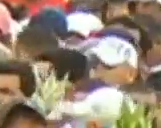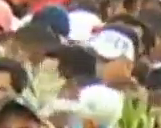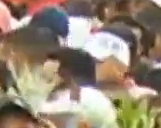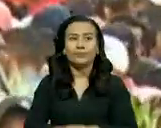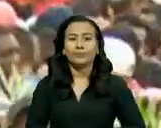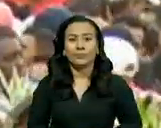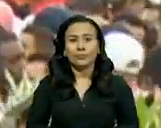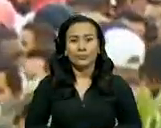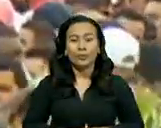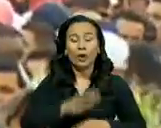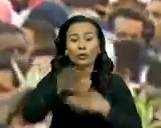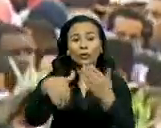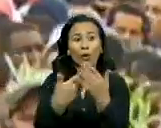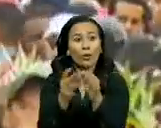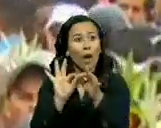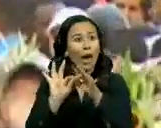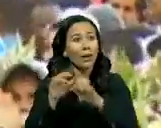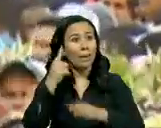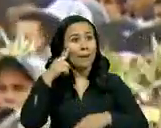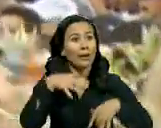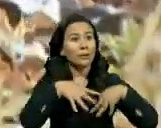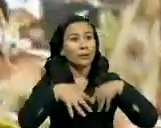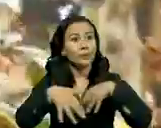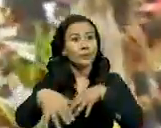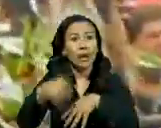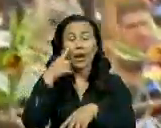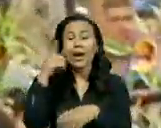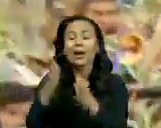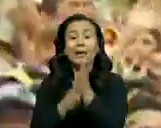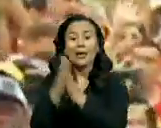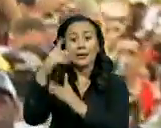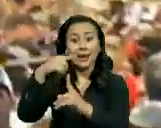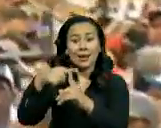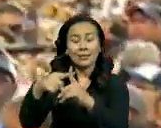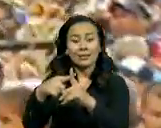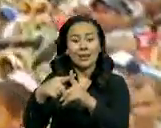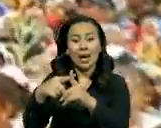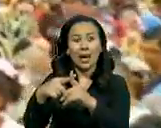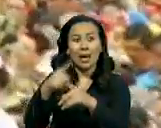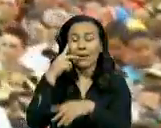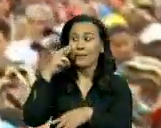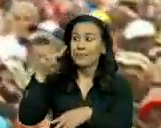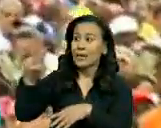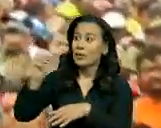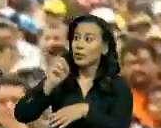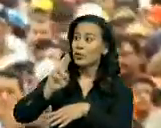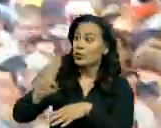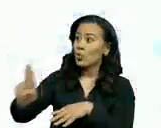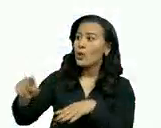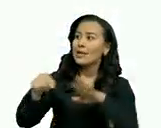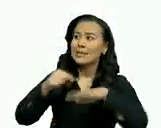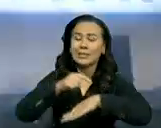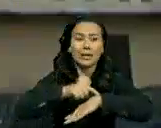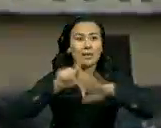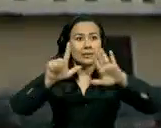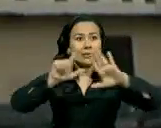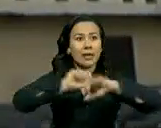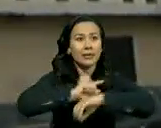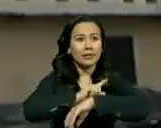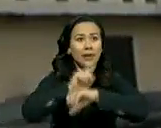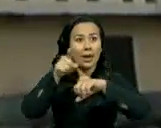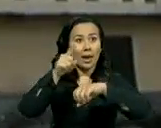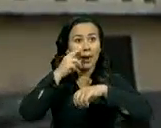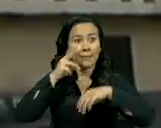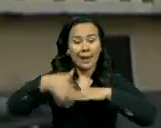Todo está listo para la procesión del Cristo del Consuelo que iniciará este Viernes Santo a las 7 horas y partirá desde el santuario en